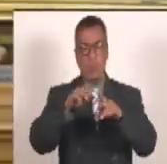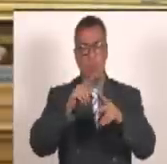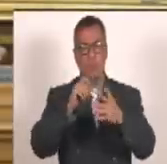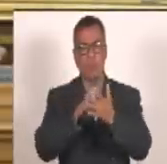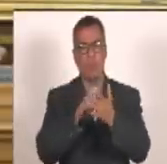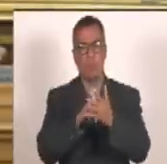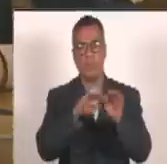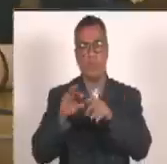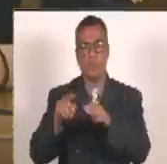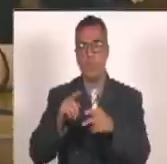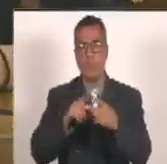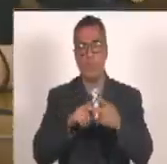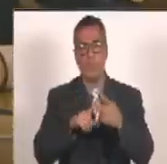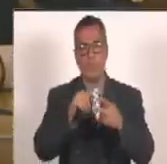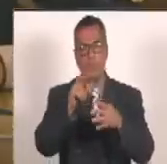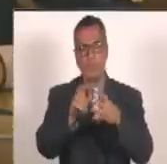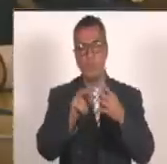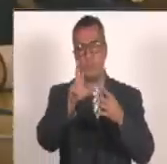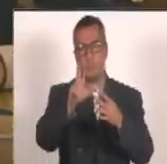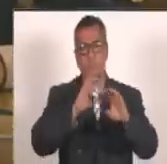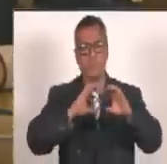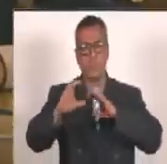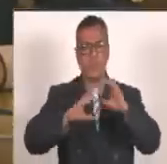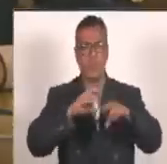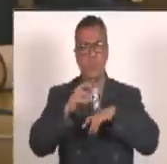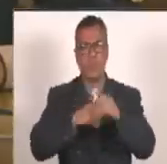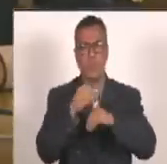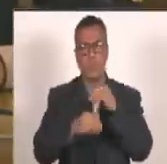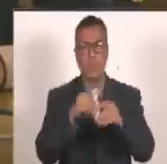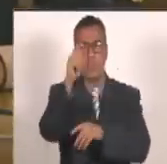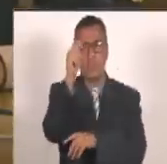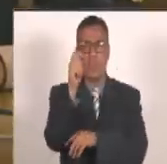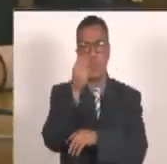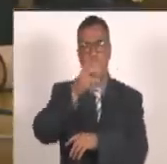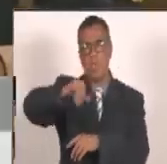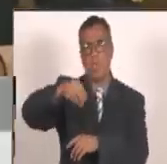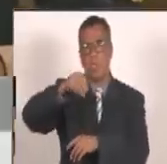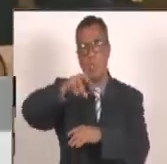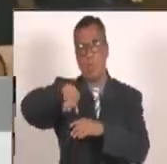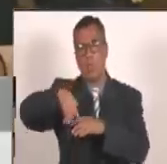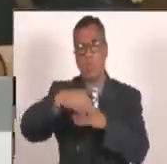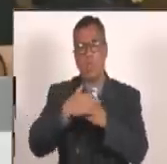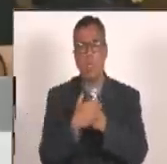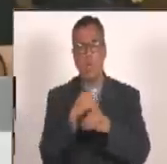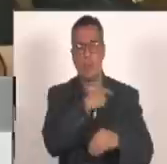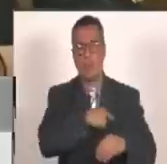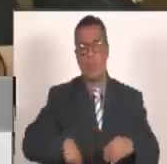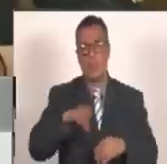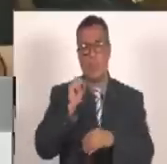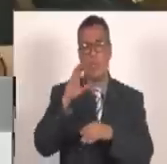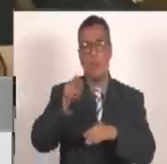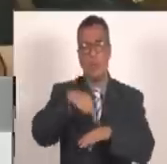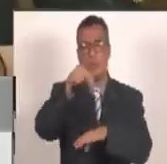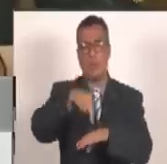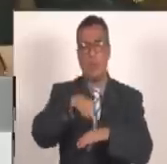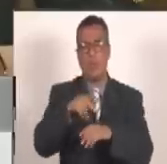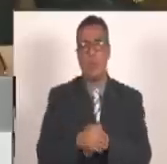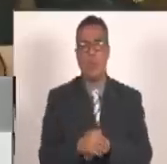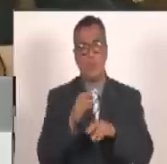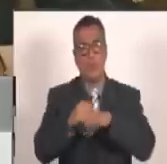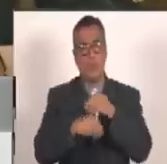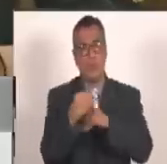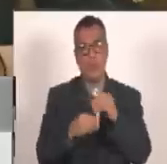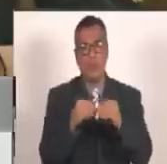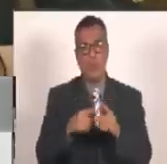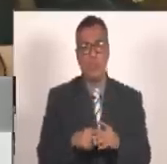ciudadana secretaria. Punto número 3. Comunicación dirigida al diputado Jorge Rodríguez Gómez, presidente de la Asamblea Nacional, suscrita